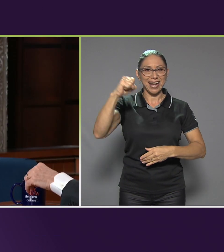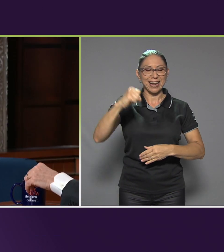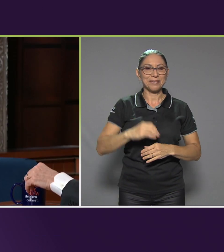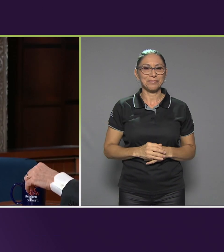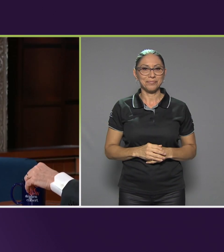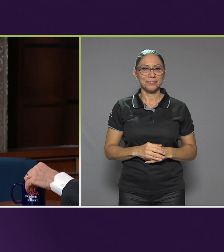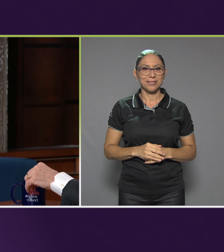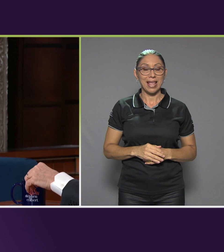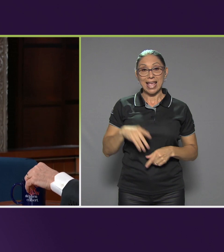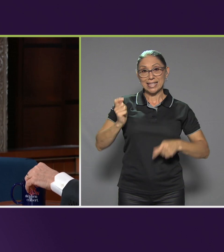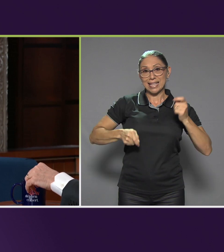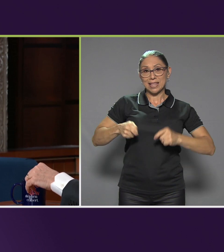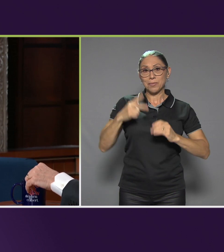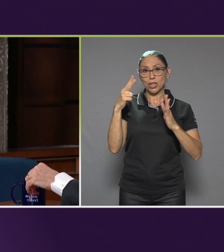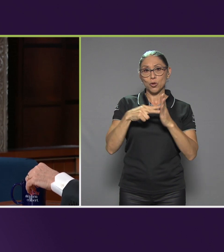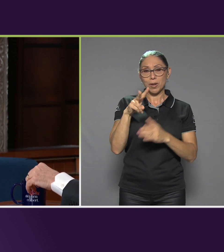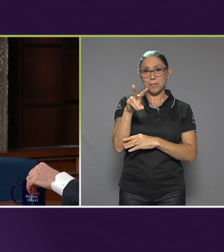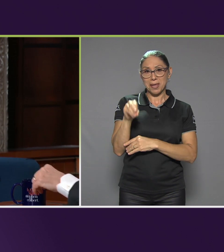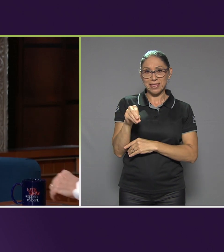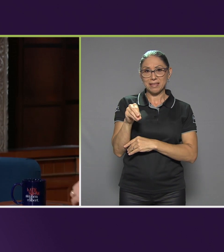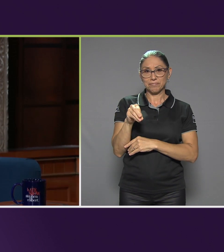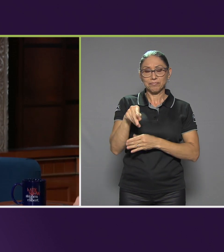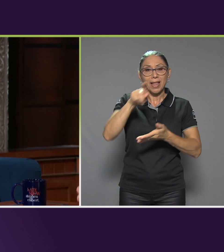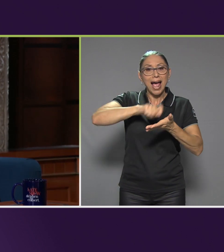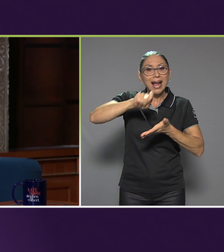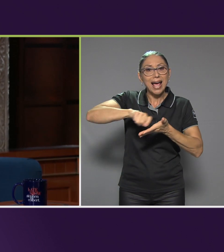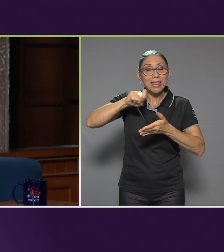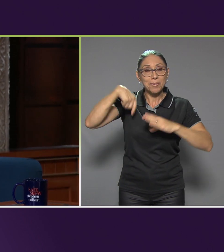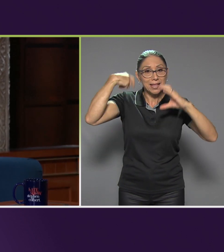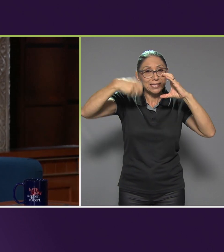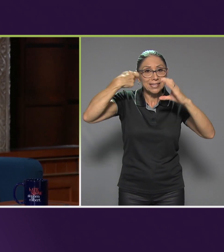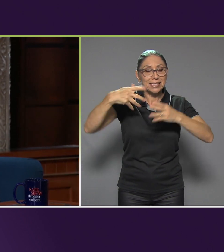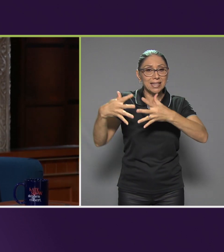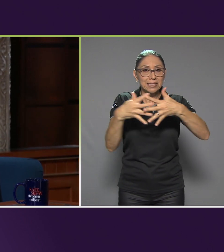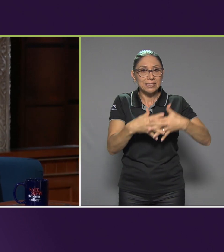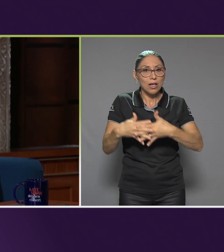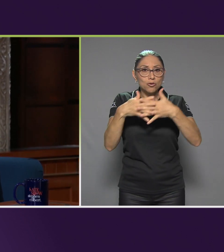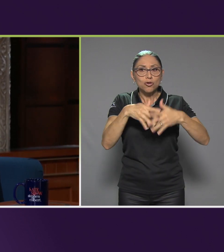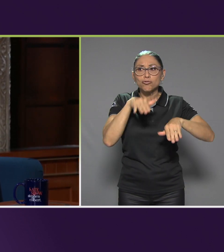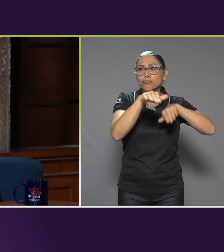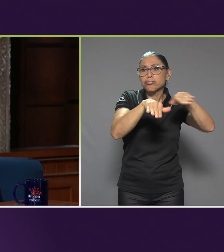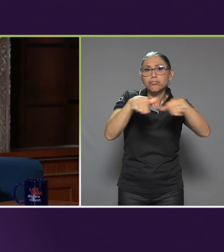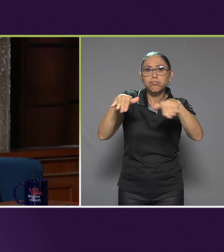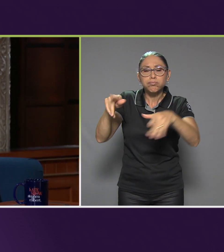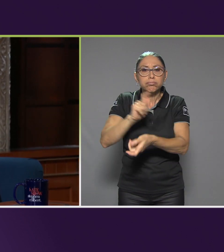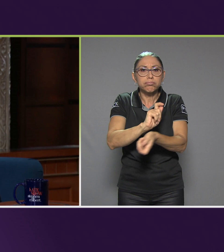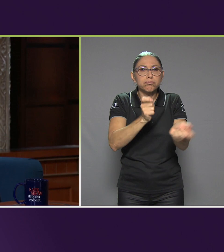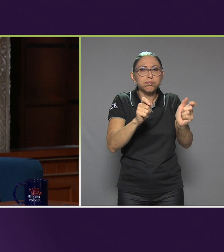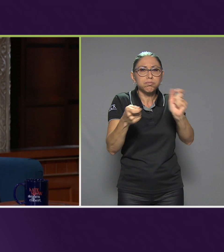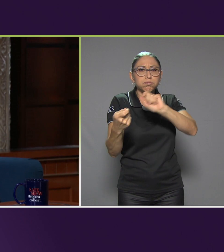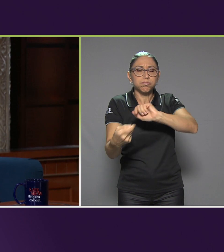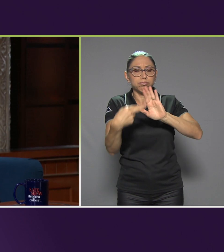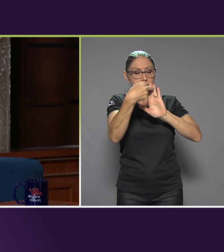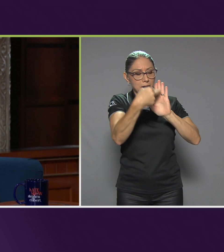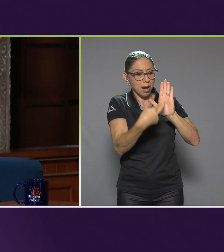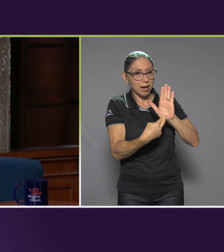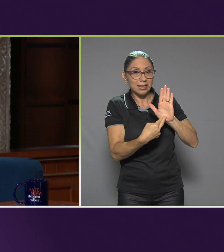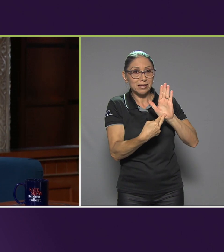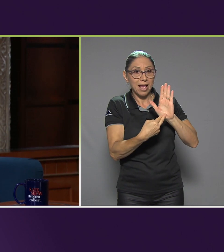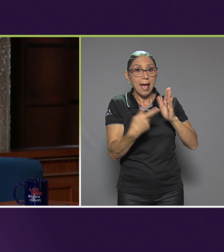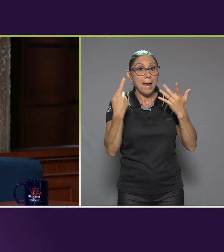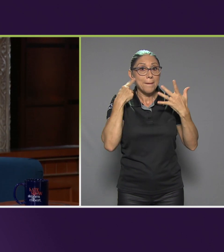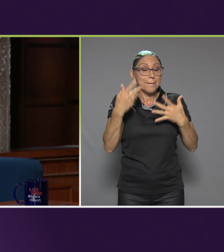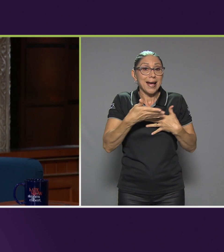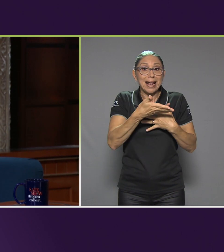En septiembre del 2020, la Academia de Cine de Estados Unidos anunció cambios en sus reglas para ser más inclusivo a la hora